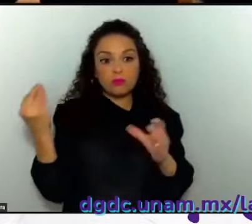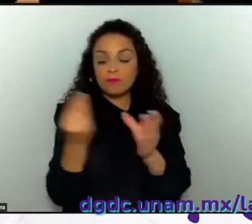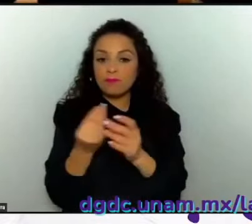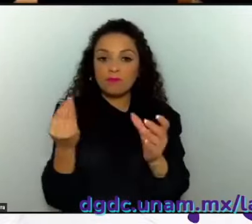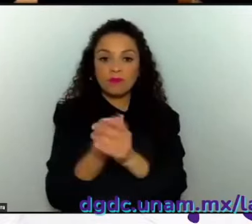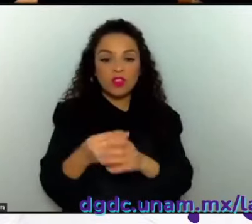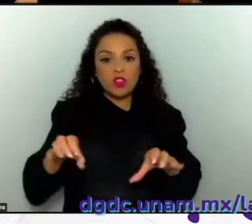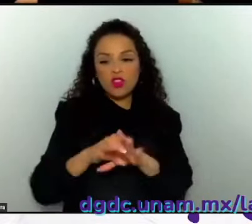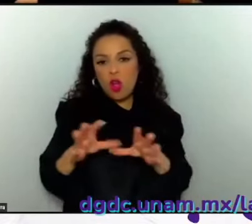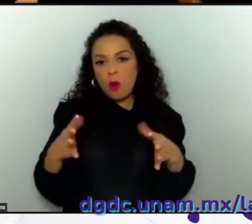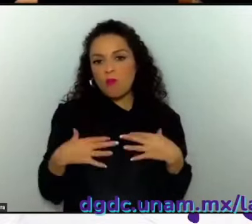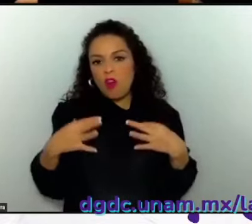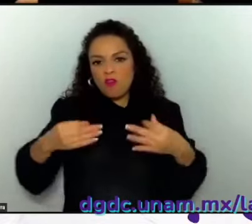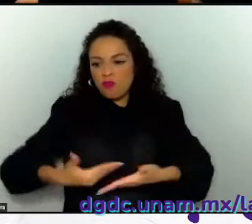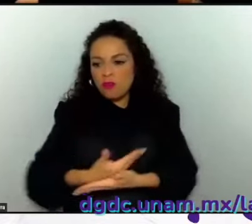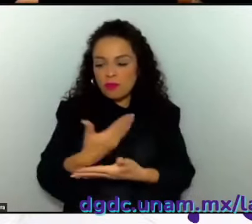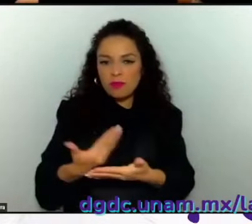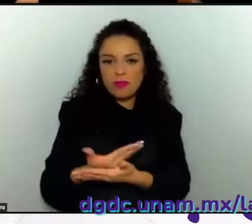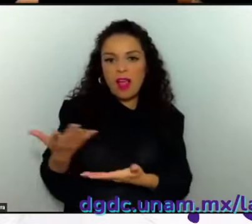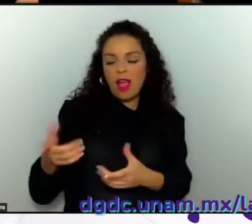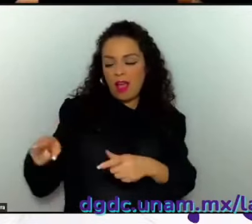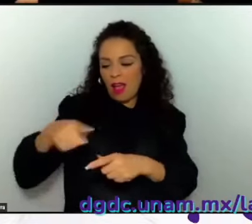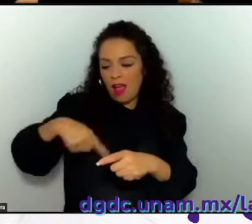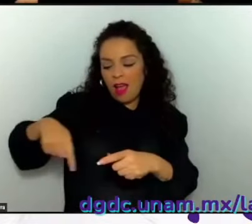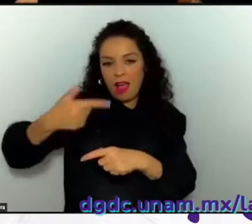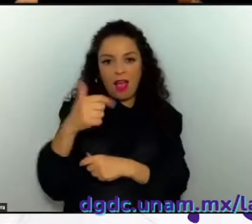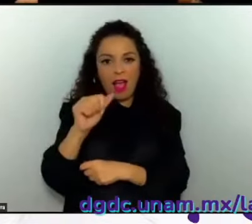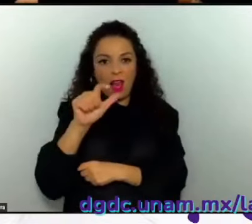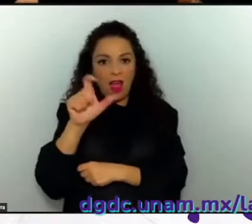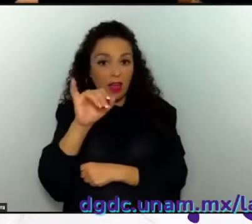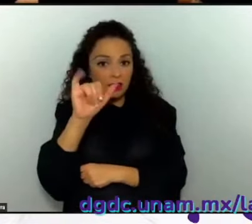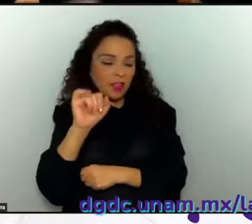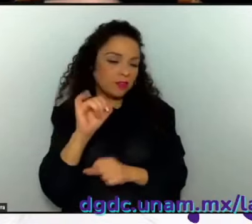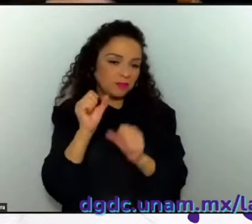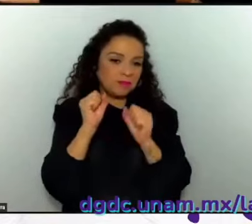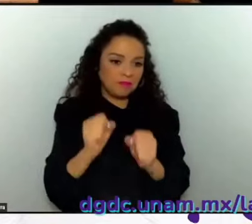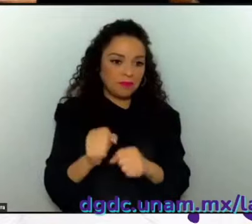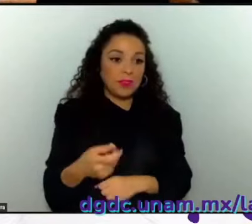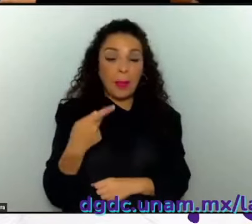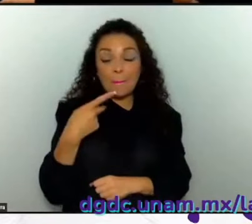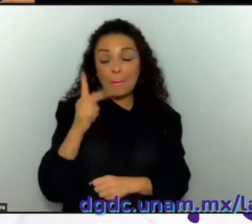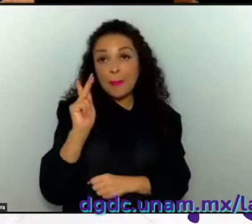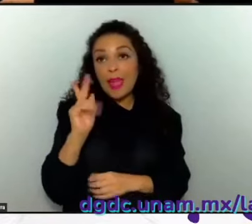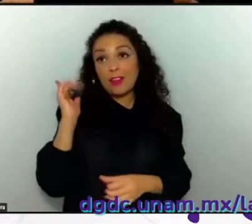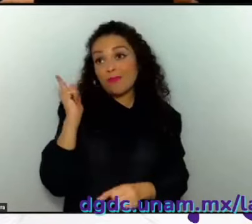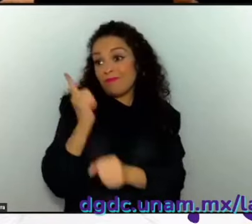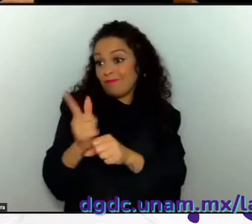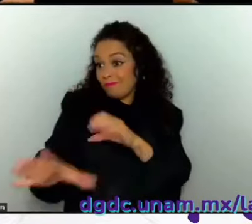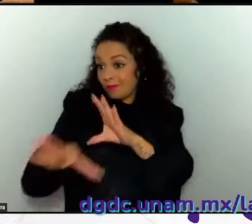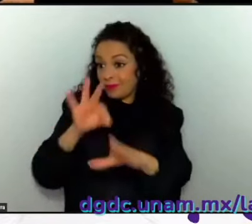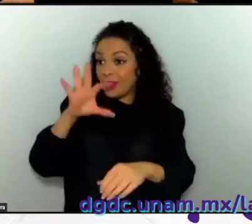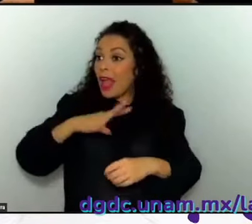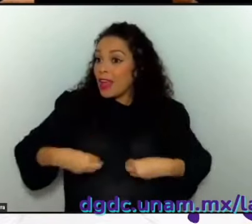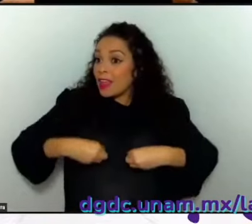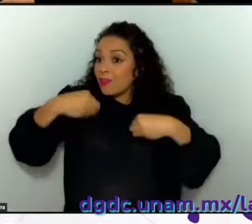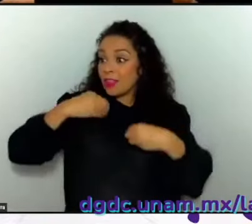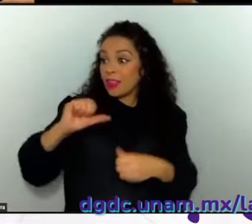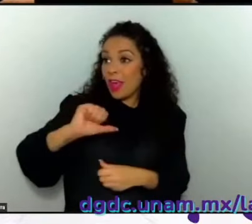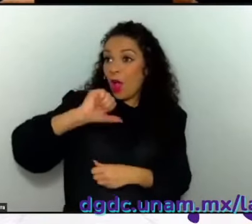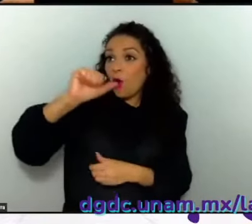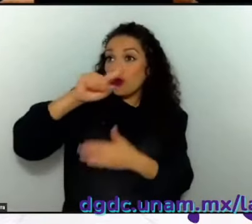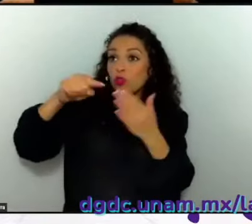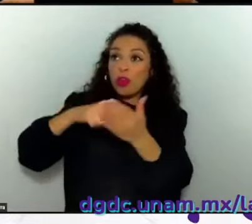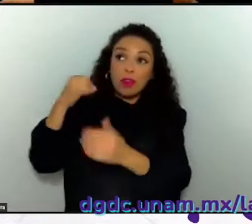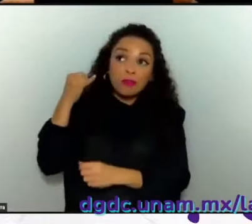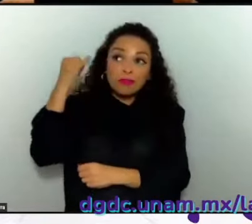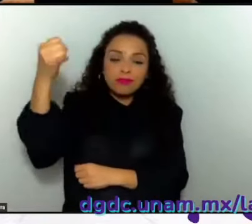galaxias. Esas cosas seguro, tanto como para descubrir vida en otros planetas, está difícil. O sea, no vamos a tomar una foto de un